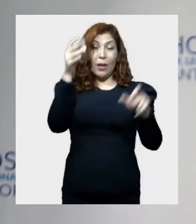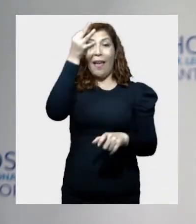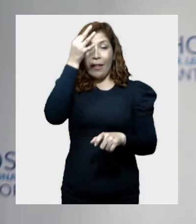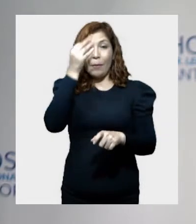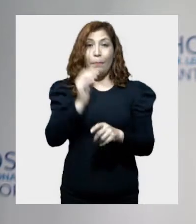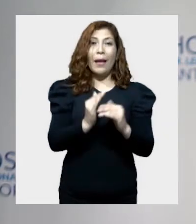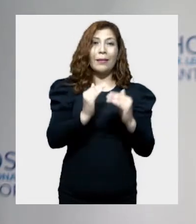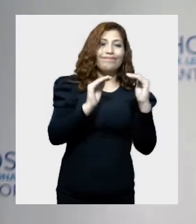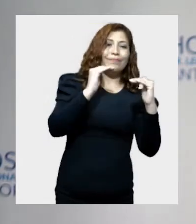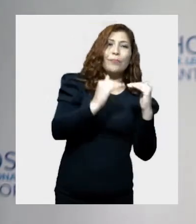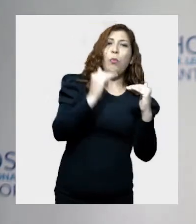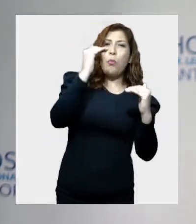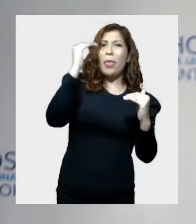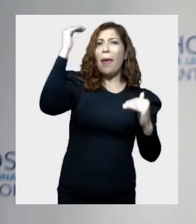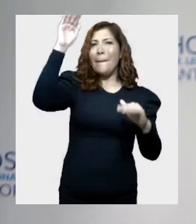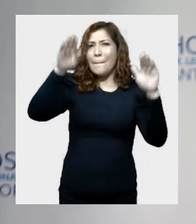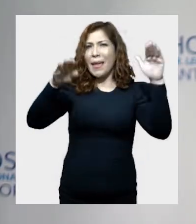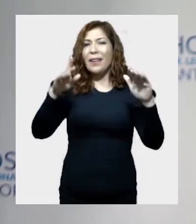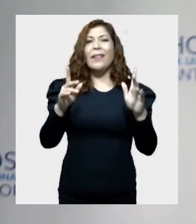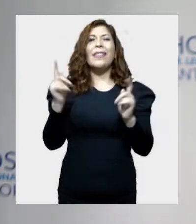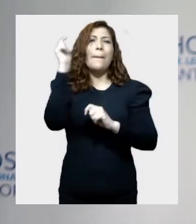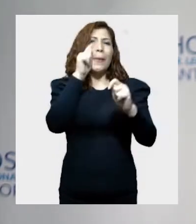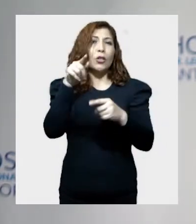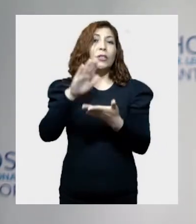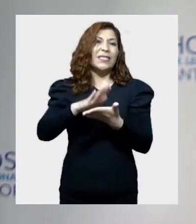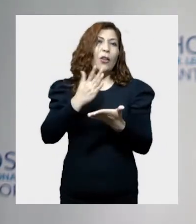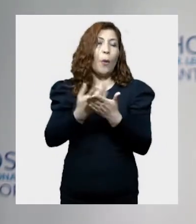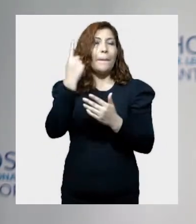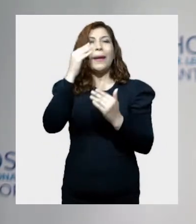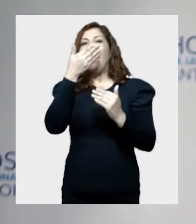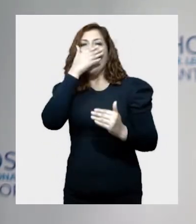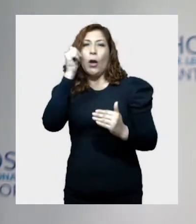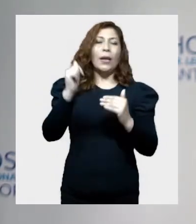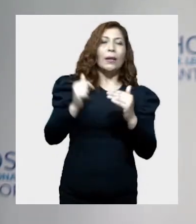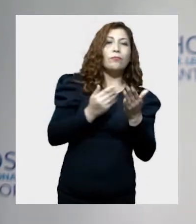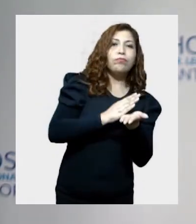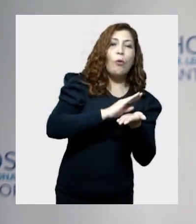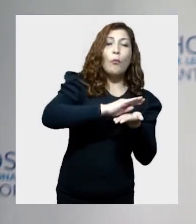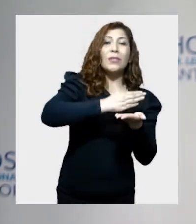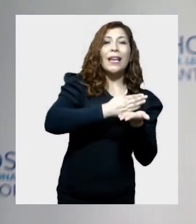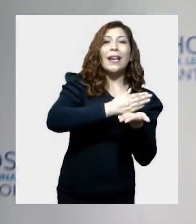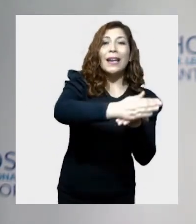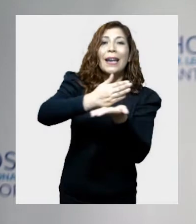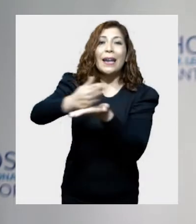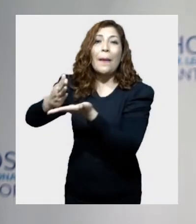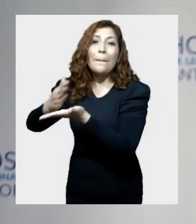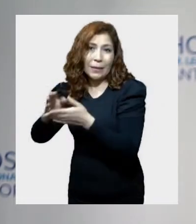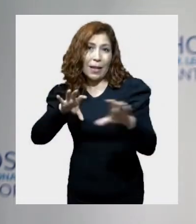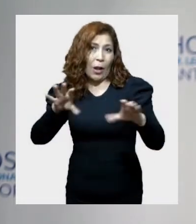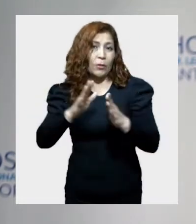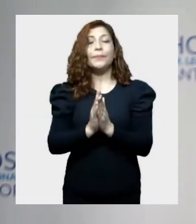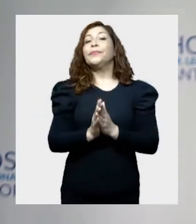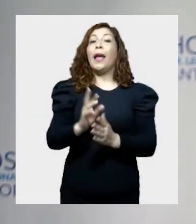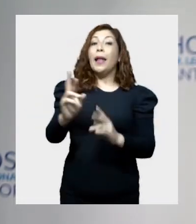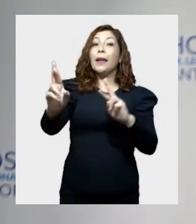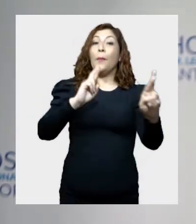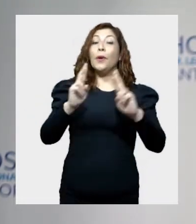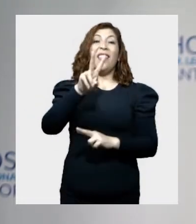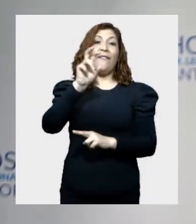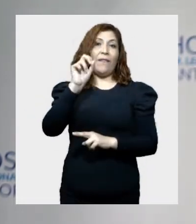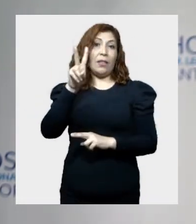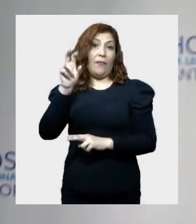según grado de dependencia y nivel de riesgo, para así optimizar la distribución de recursos. Los resultados del